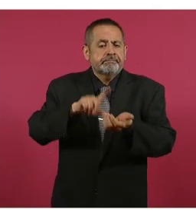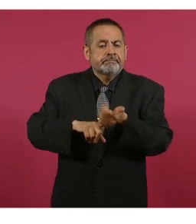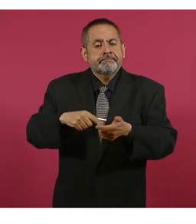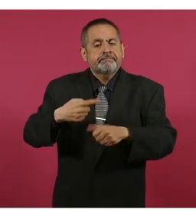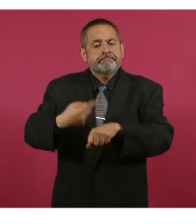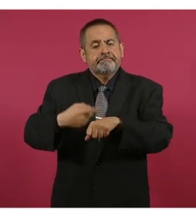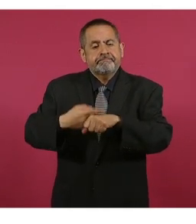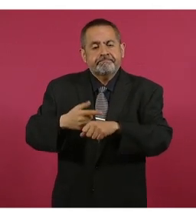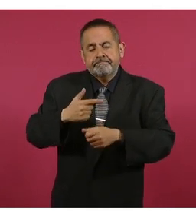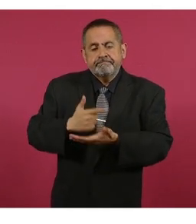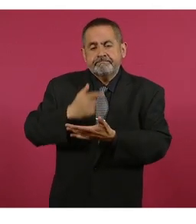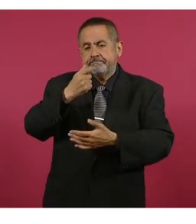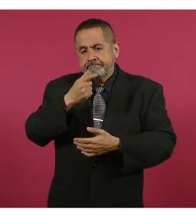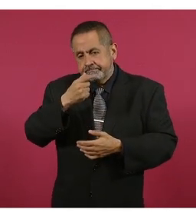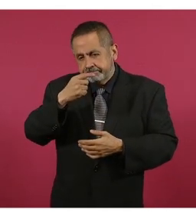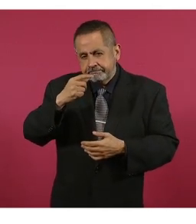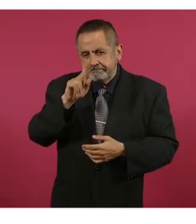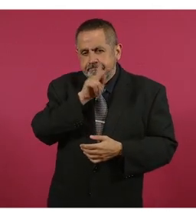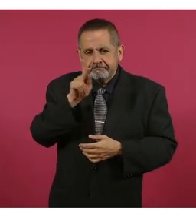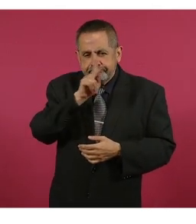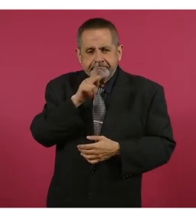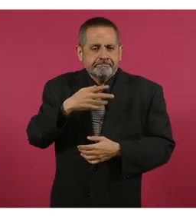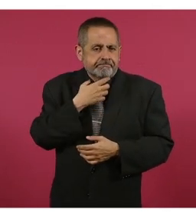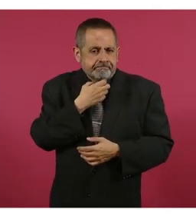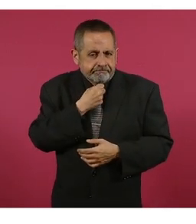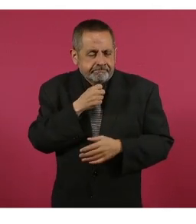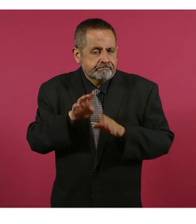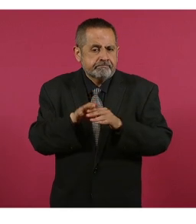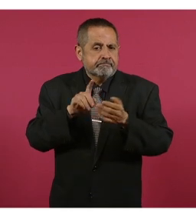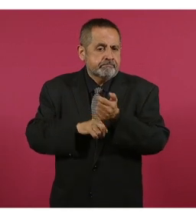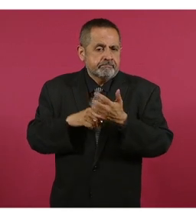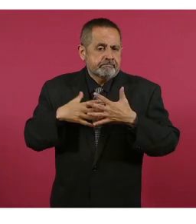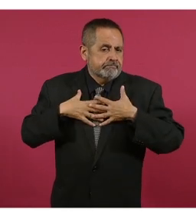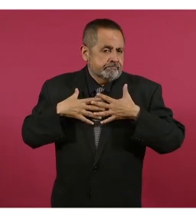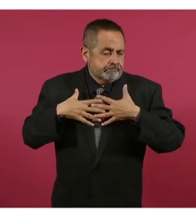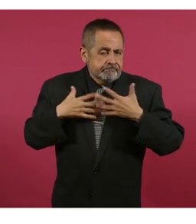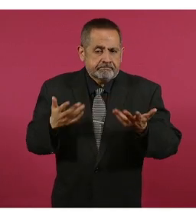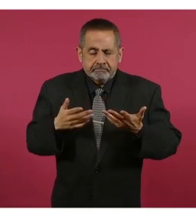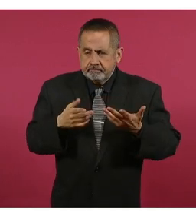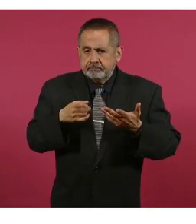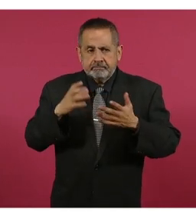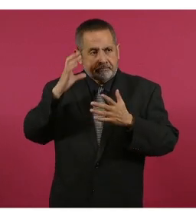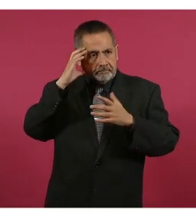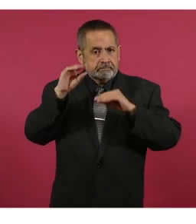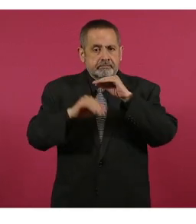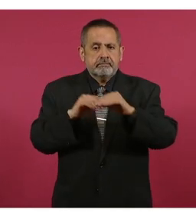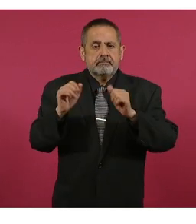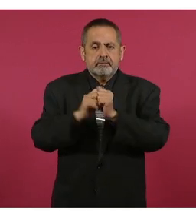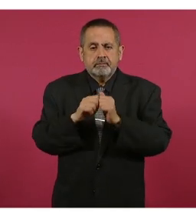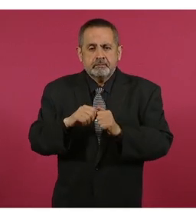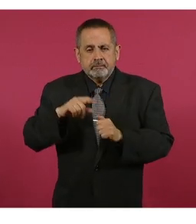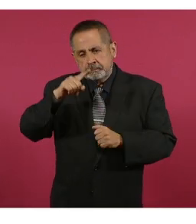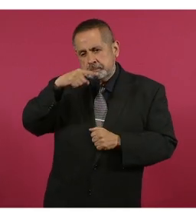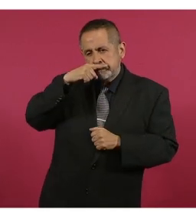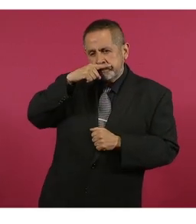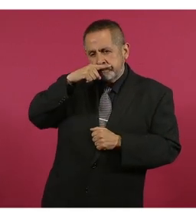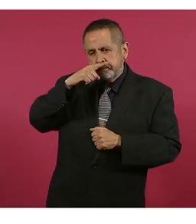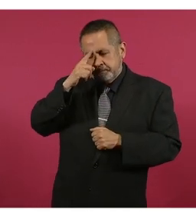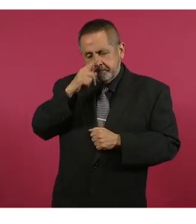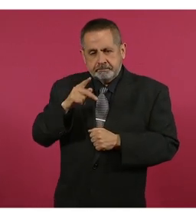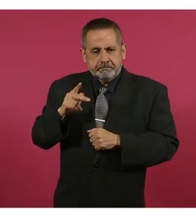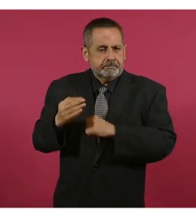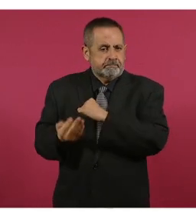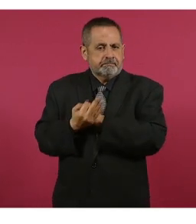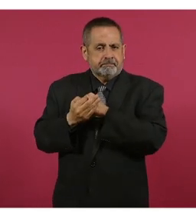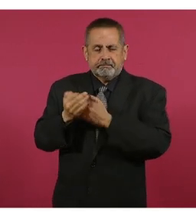respiratoria aguda grave, tanto en la parte general como camas que están equipadas con ventilador, donde también tenemos